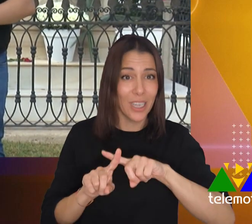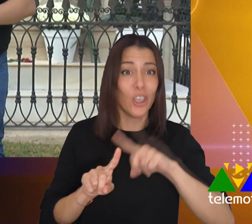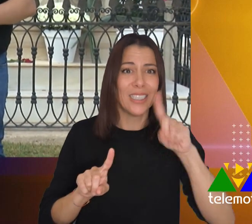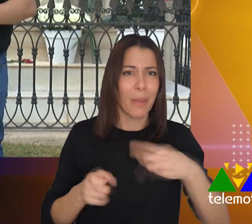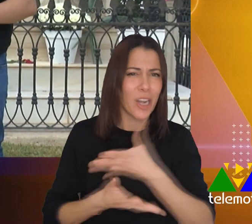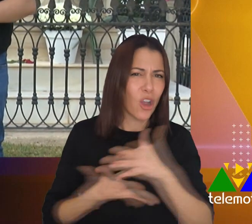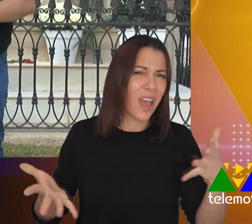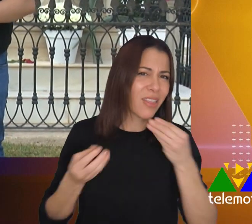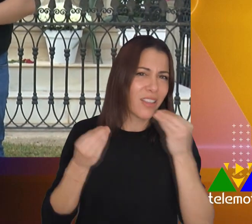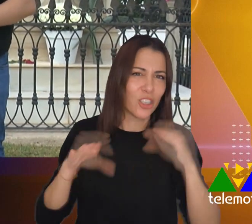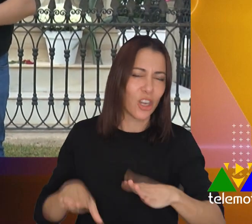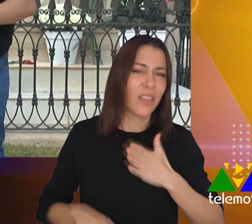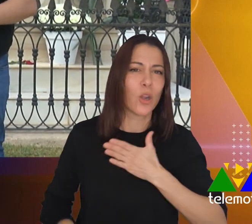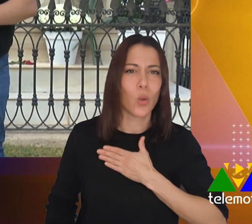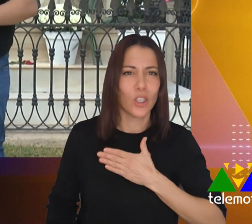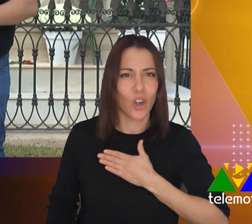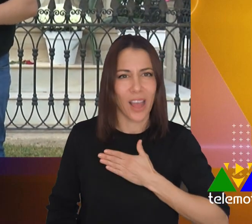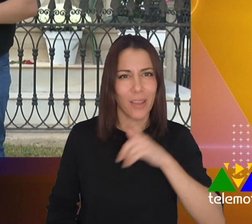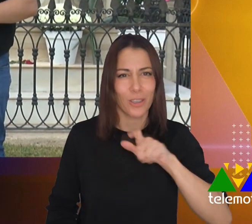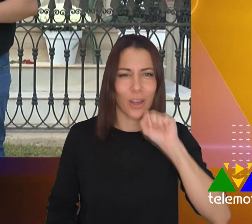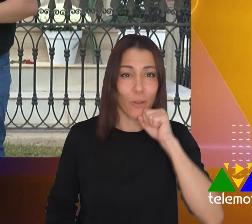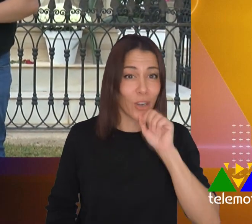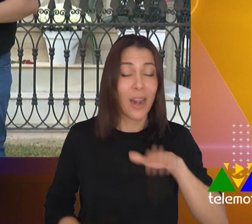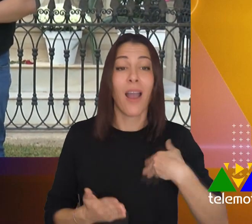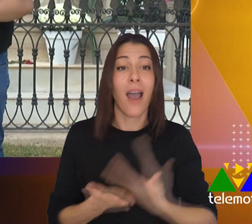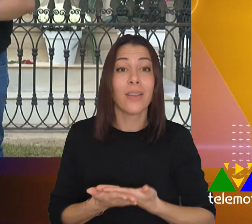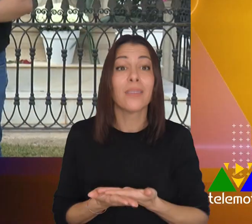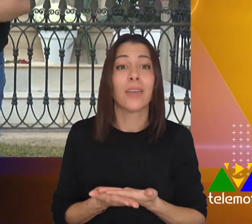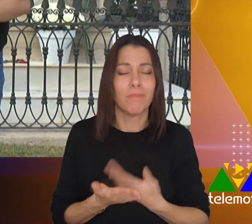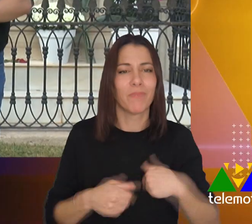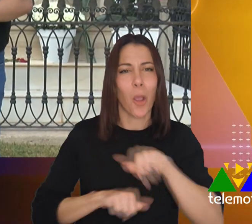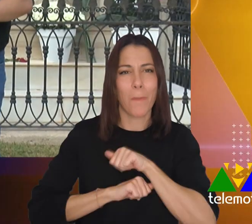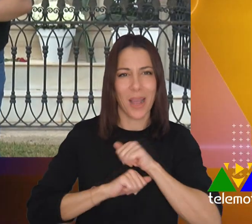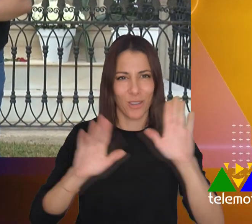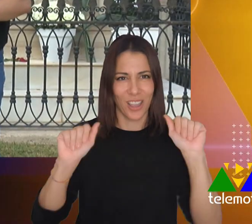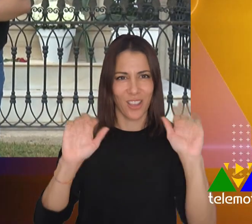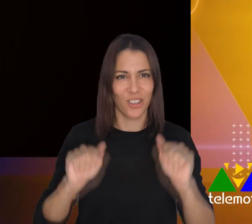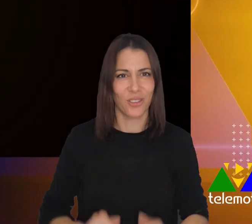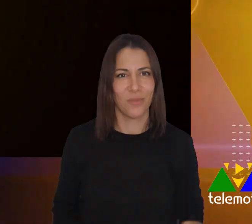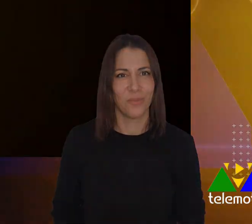las grandes historias de nuestros grandes motreños. Hasta entonces, os esperamos. Adiós.